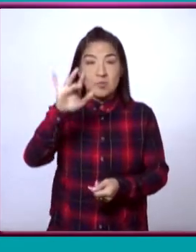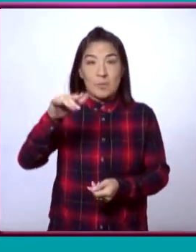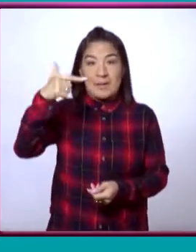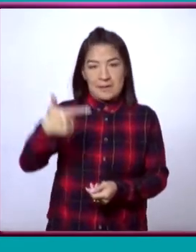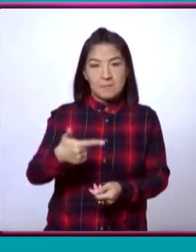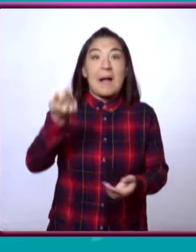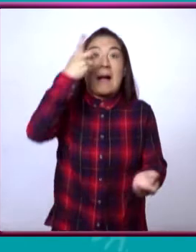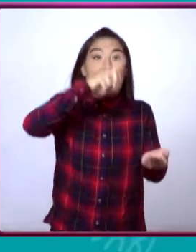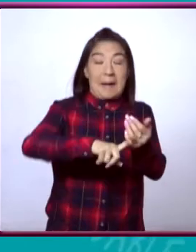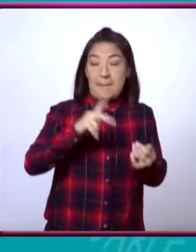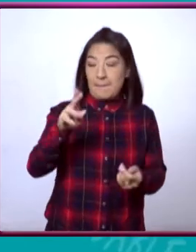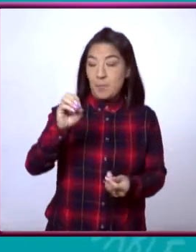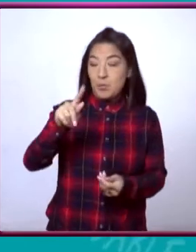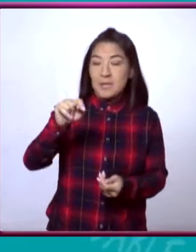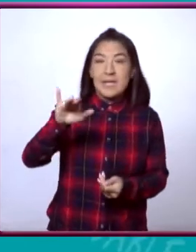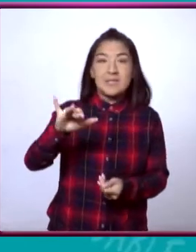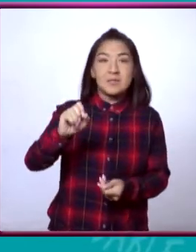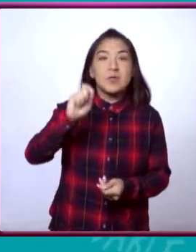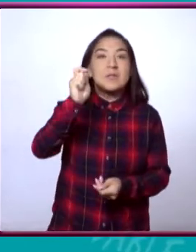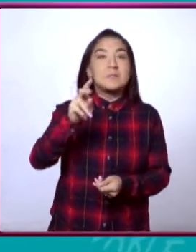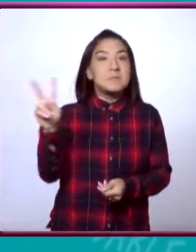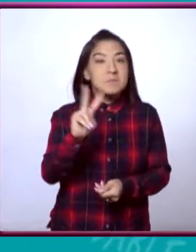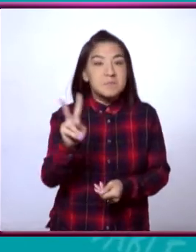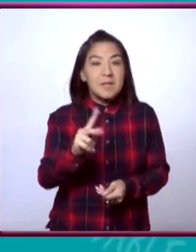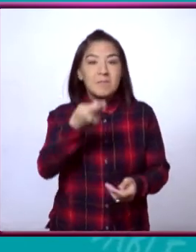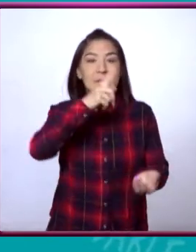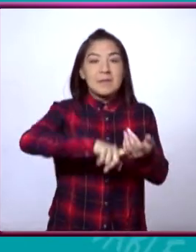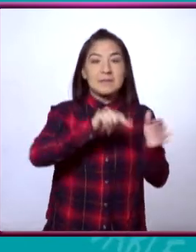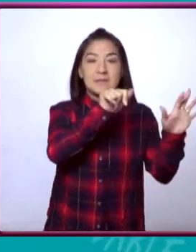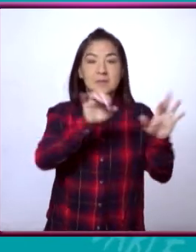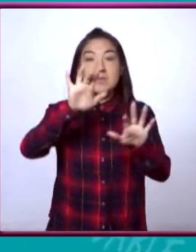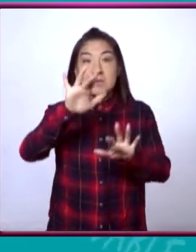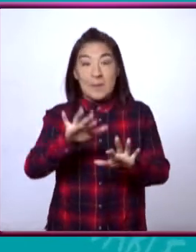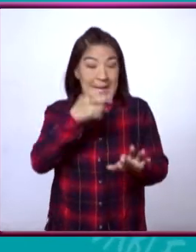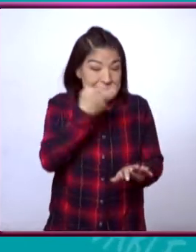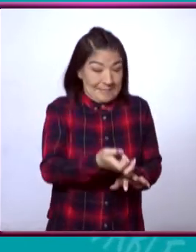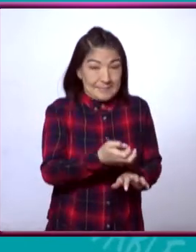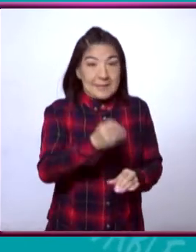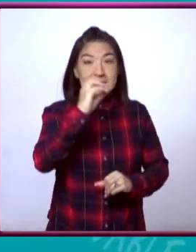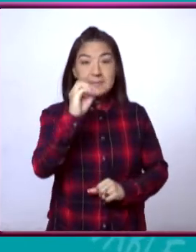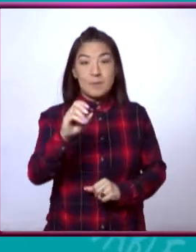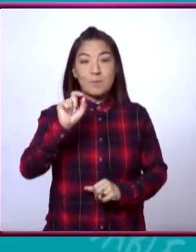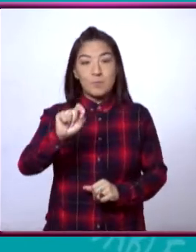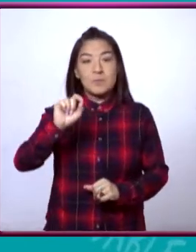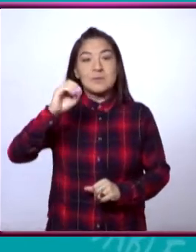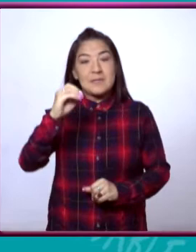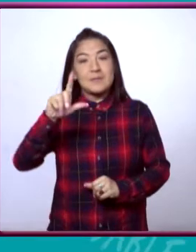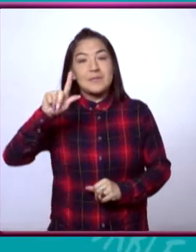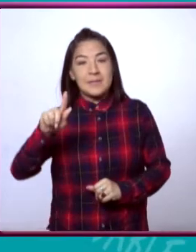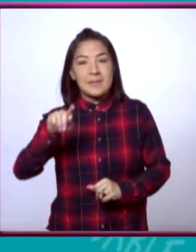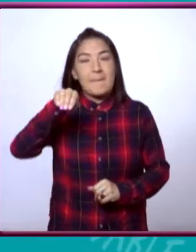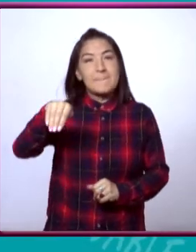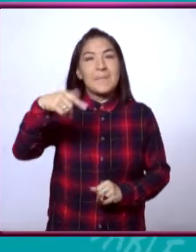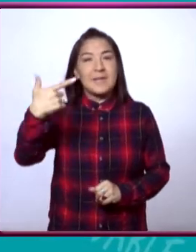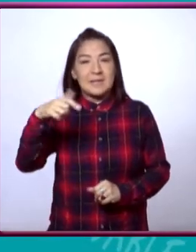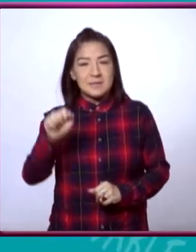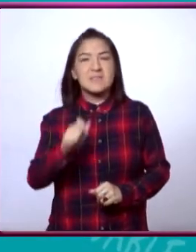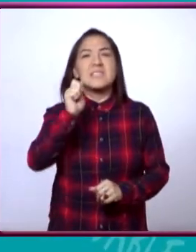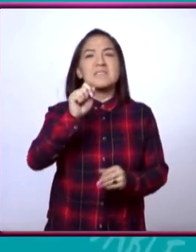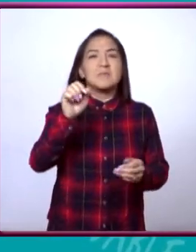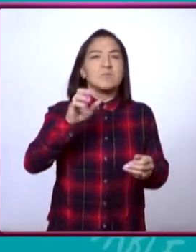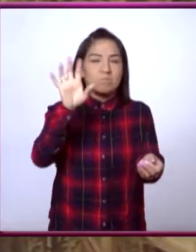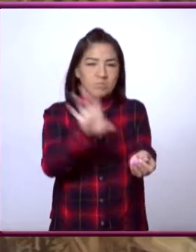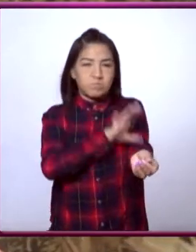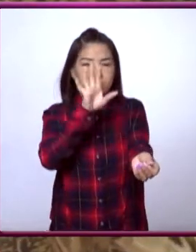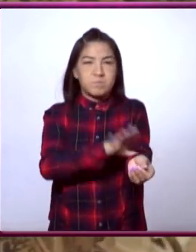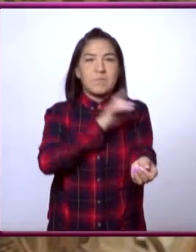miligramos de potasio. De esa cantidad de potasio hay 0.070 miligramos de potasio